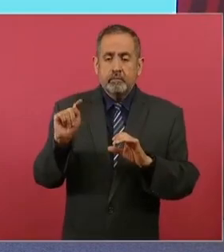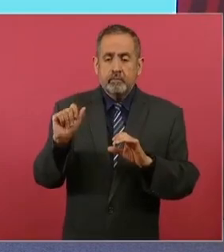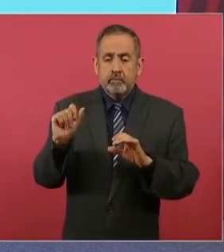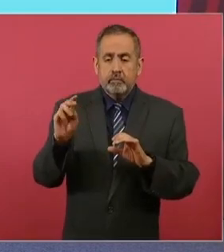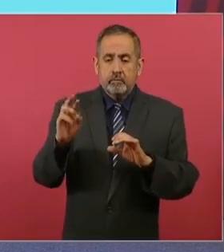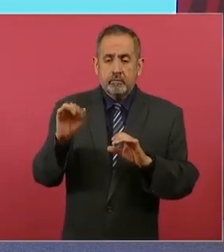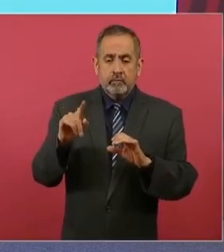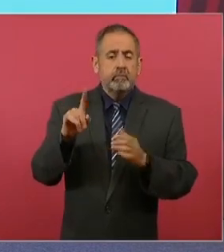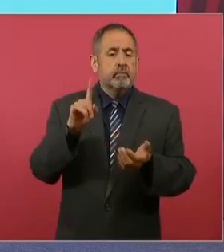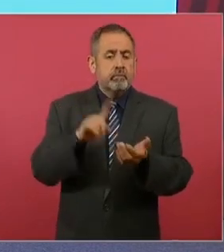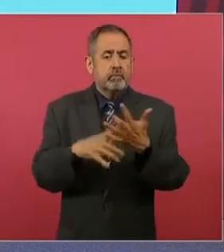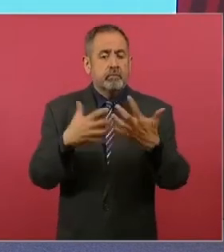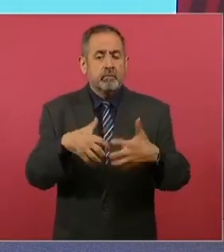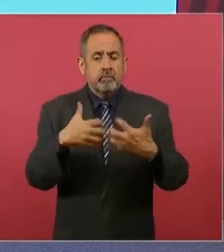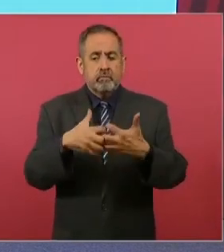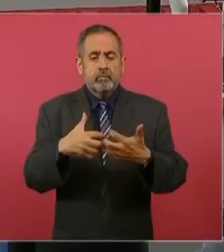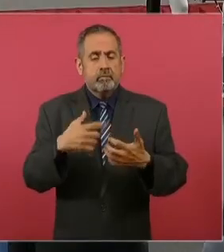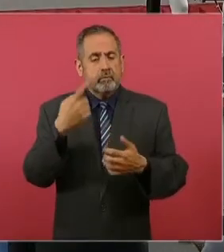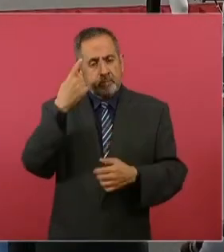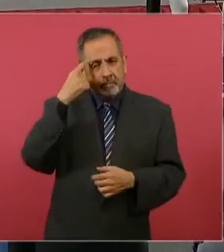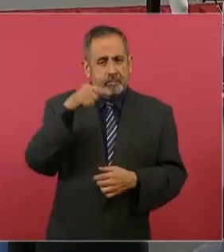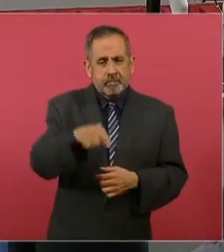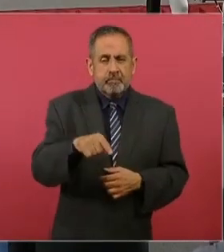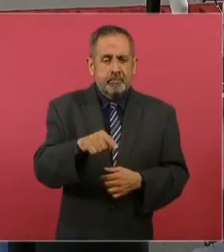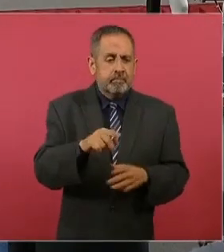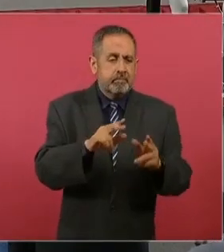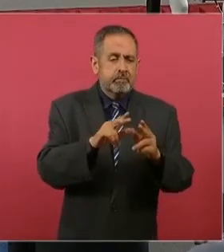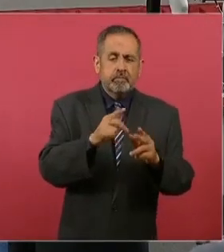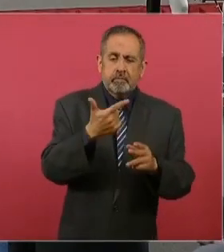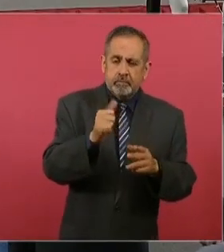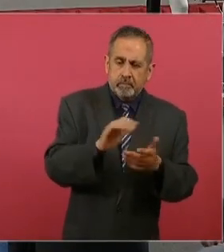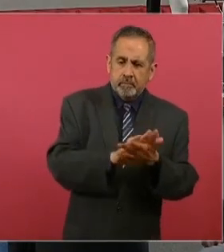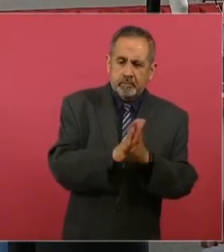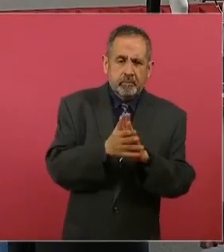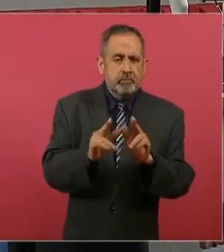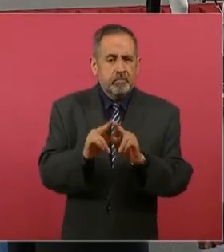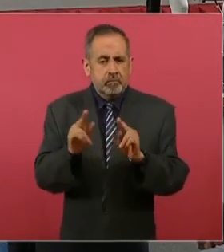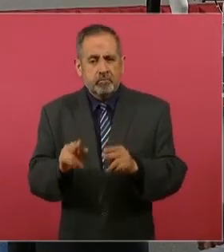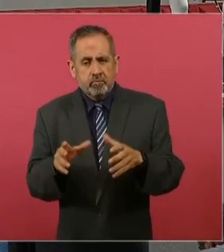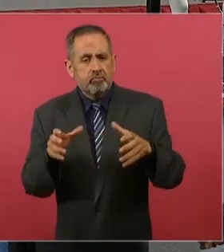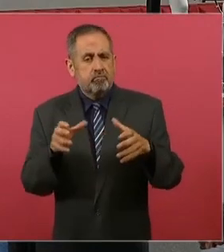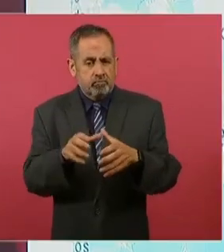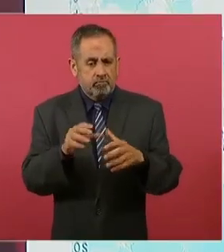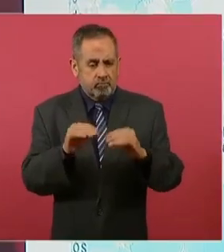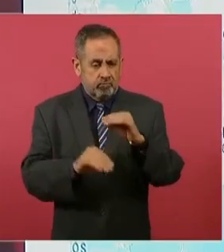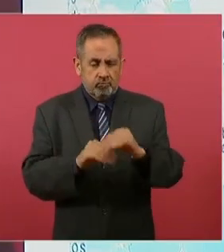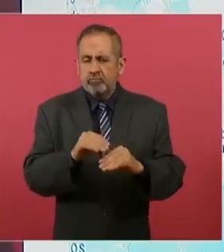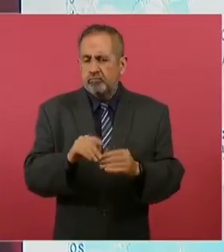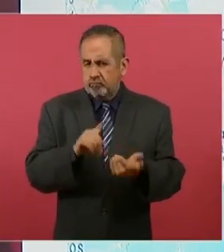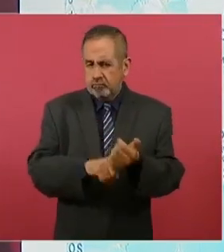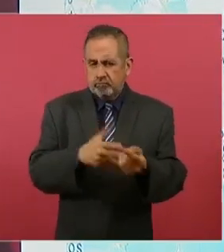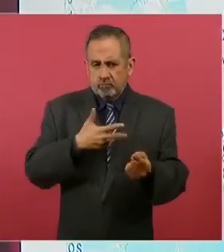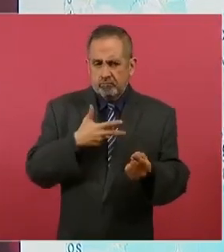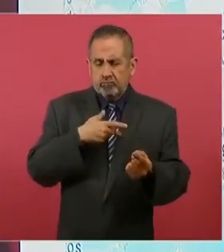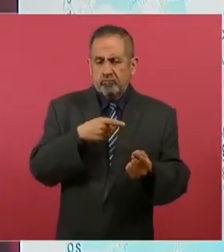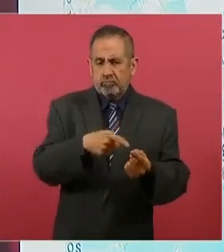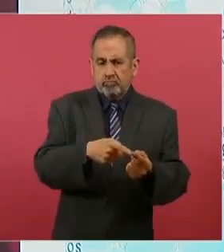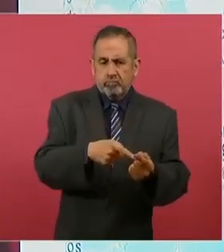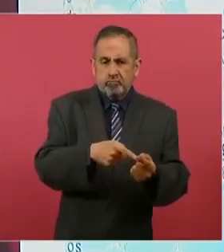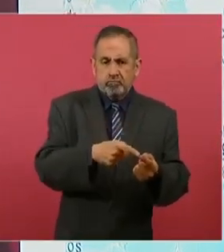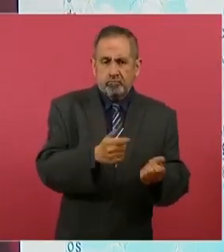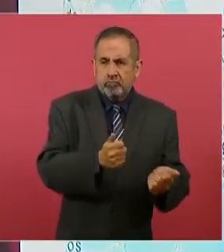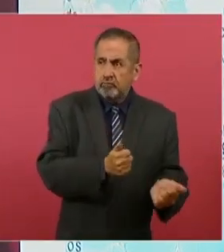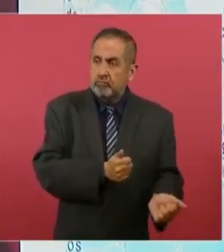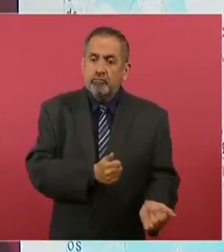una planta de licuefacción en Altamira para tener gas y llevar